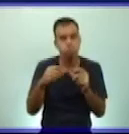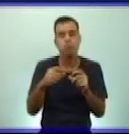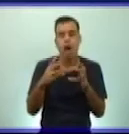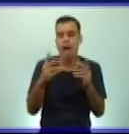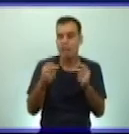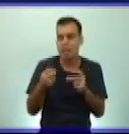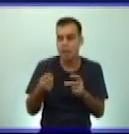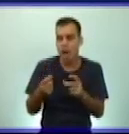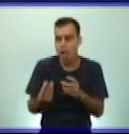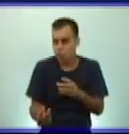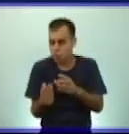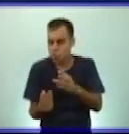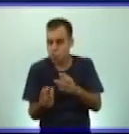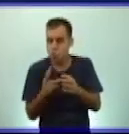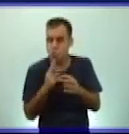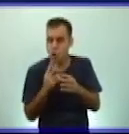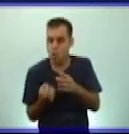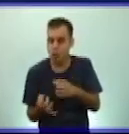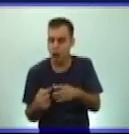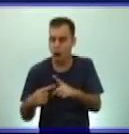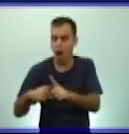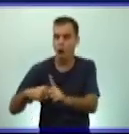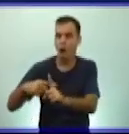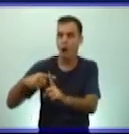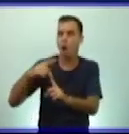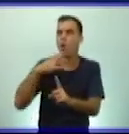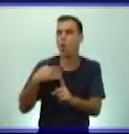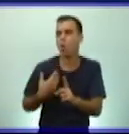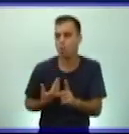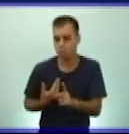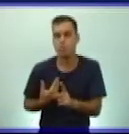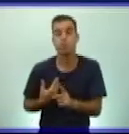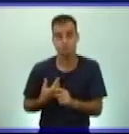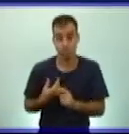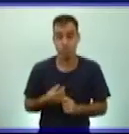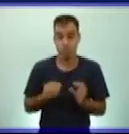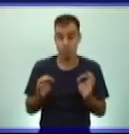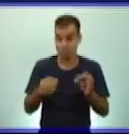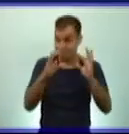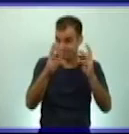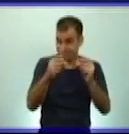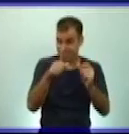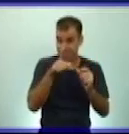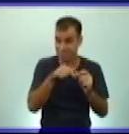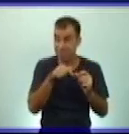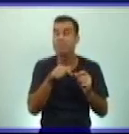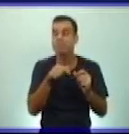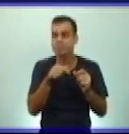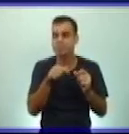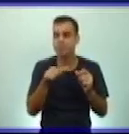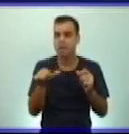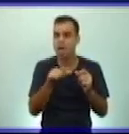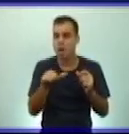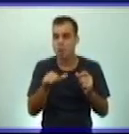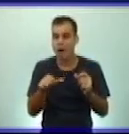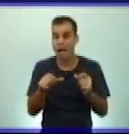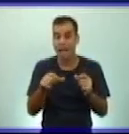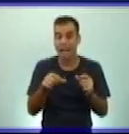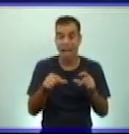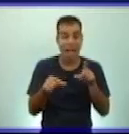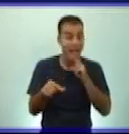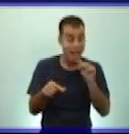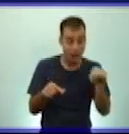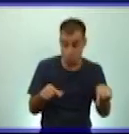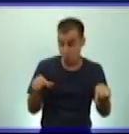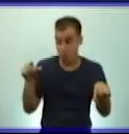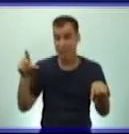agua. Posteriormente, con este valor, que es el mismo que se le va a suministrar al queroseno,